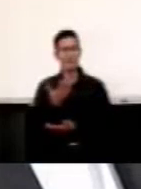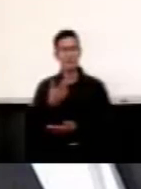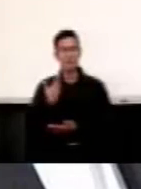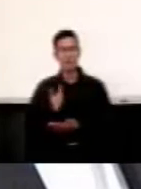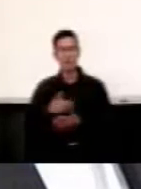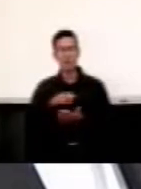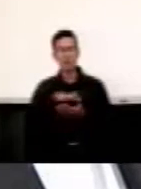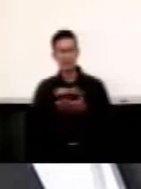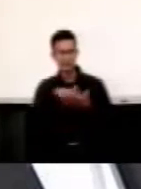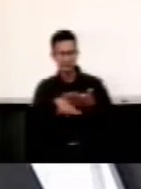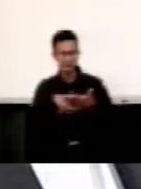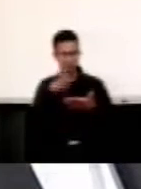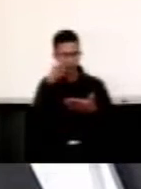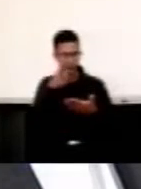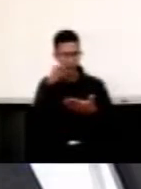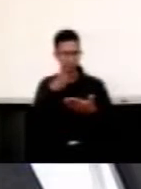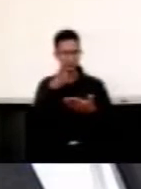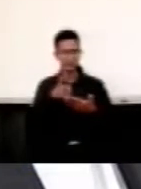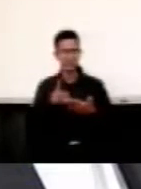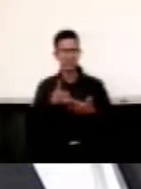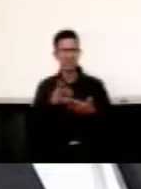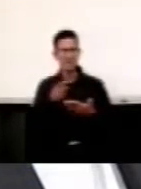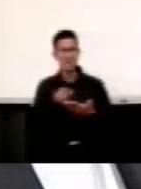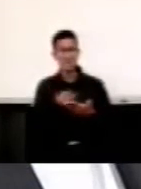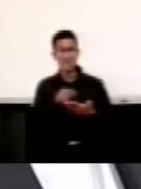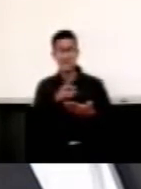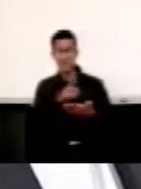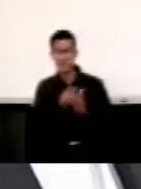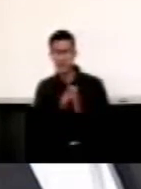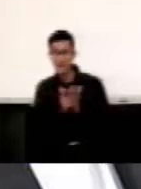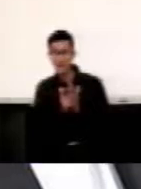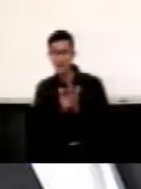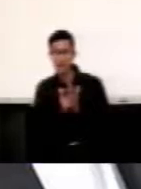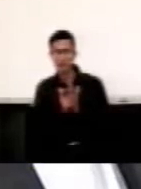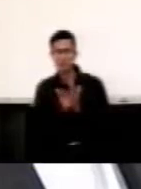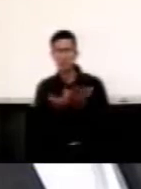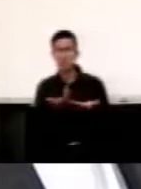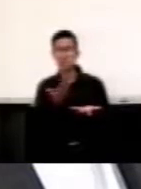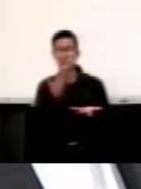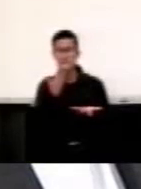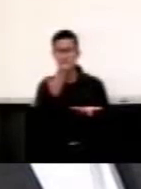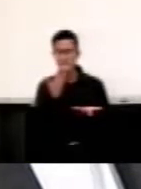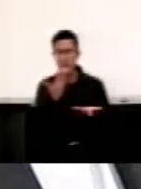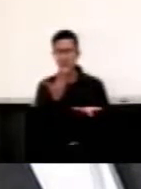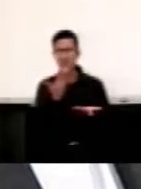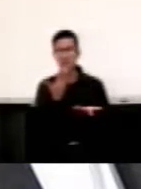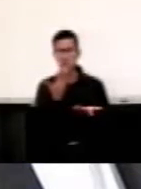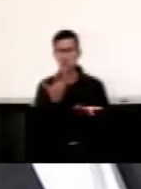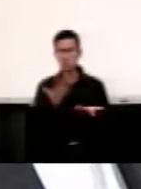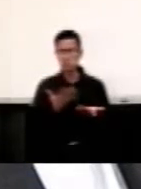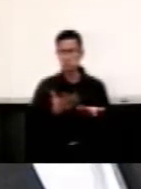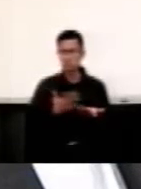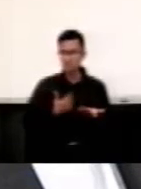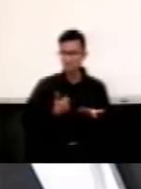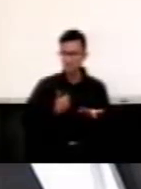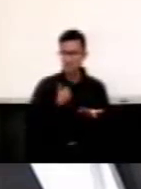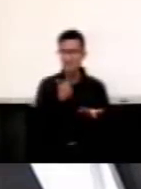detenimiento, me doy cuenta que es de esas obras editoriales que bien vale la pena, de